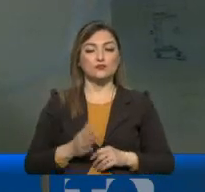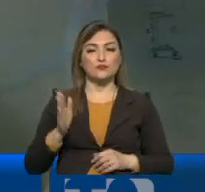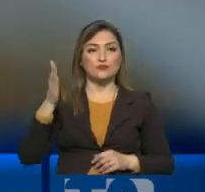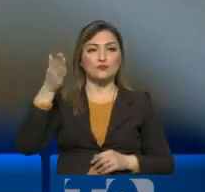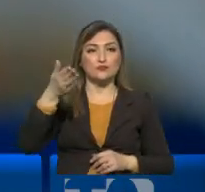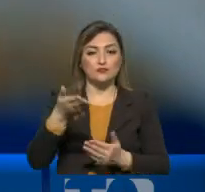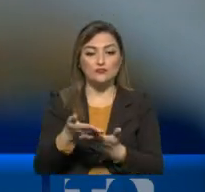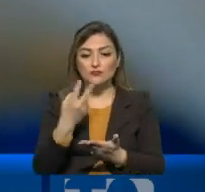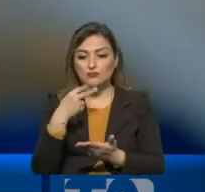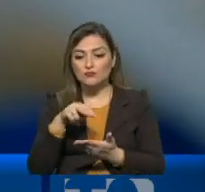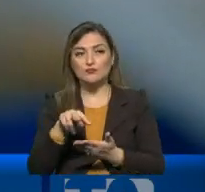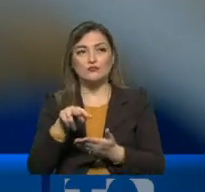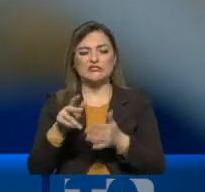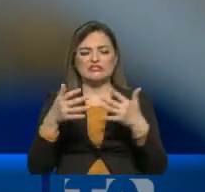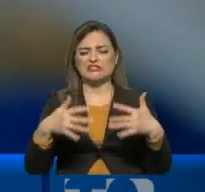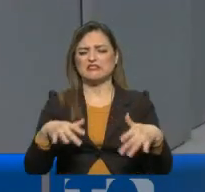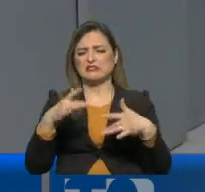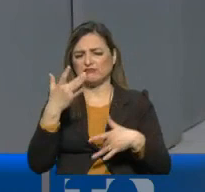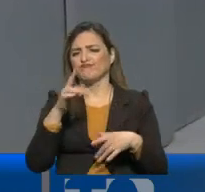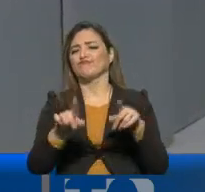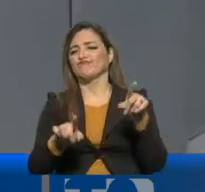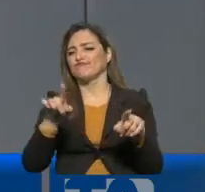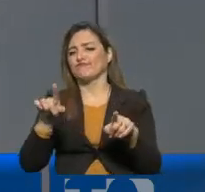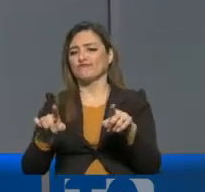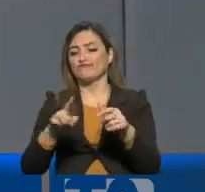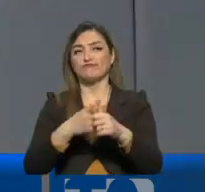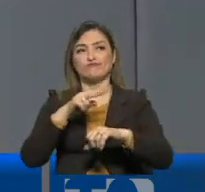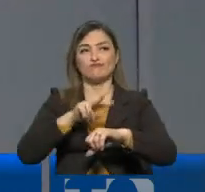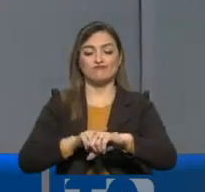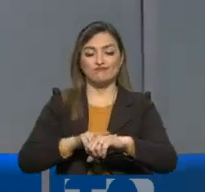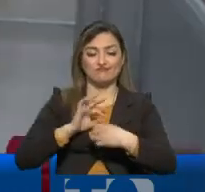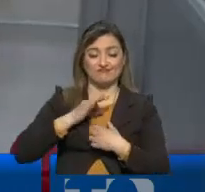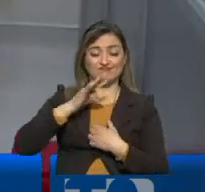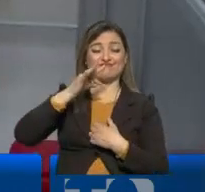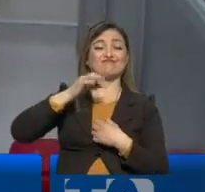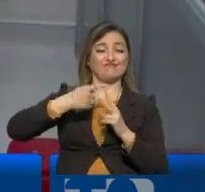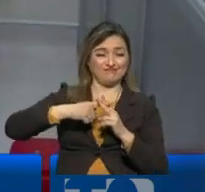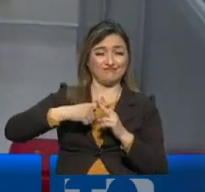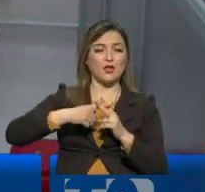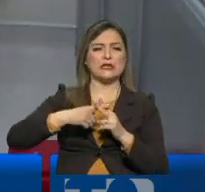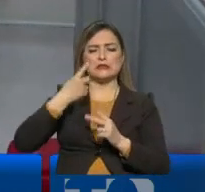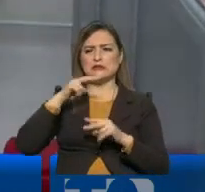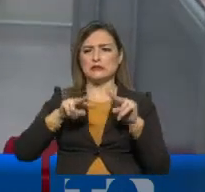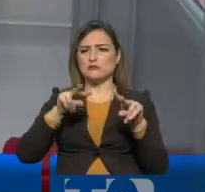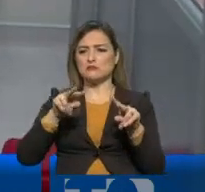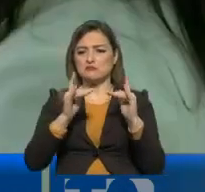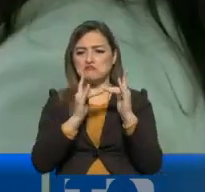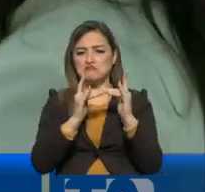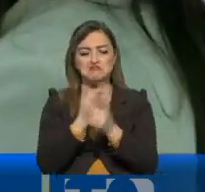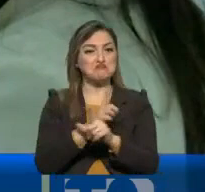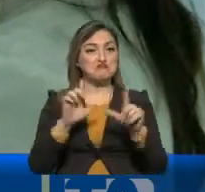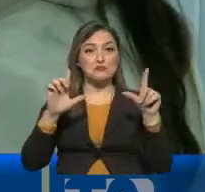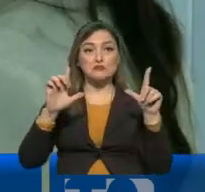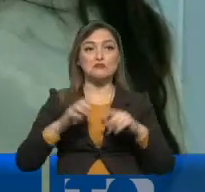más, volvimos a encontrar complicados cuadros clínicos. Por primera ocasión desde que la pandemia empezó, observamos varios módulos vacíos.